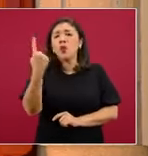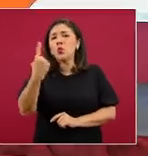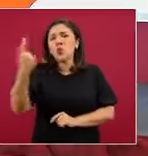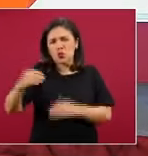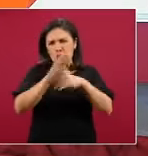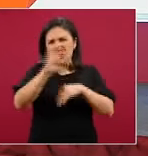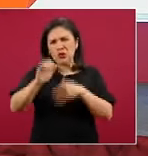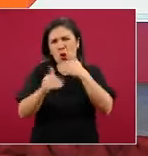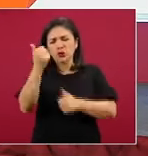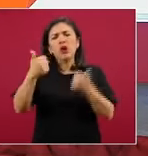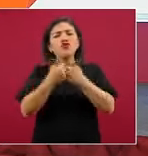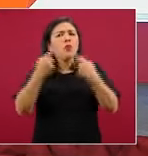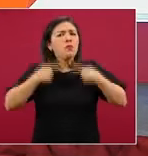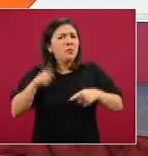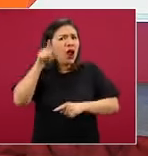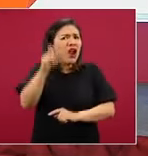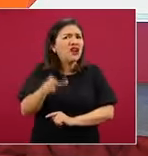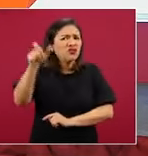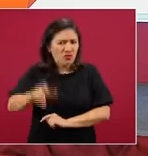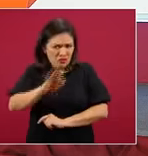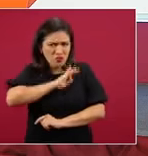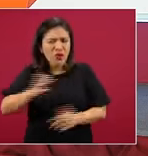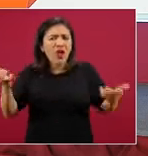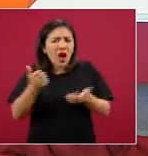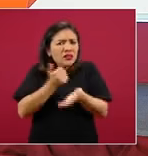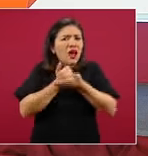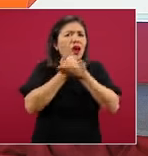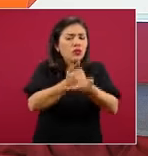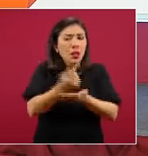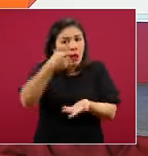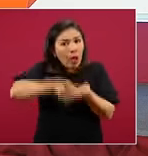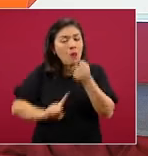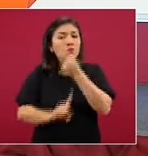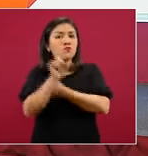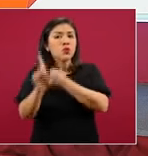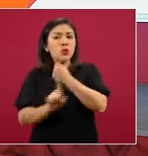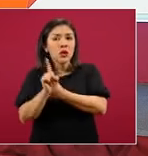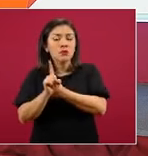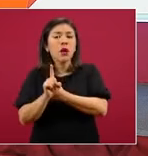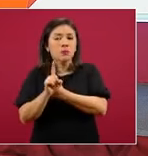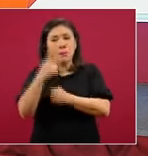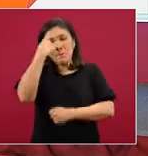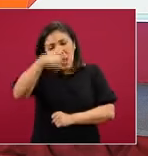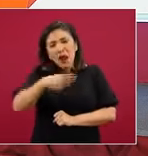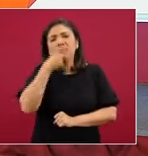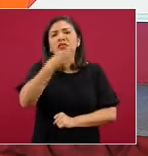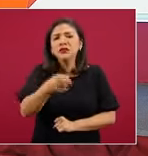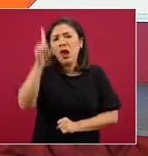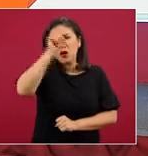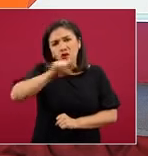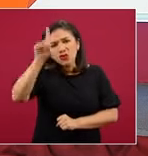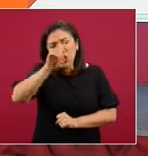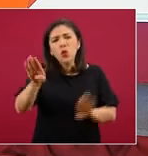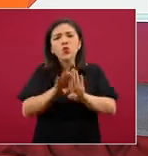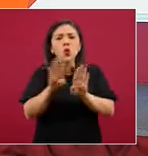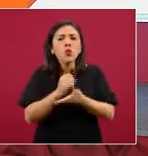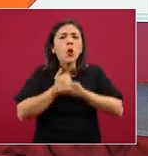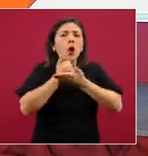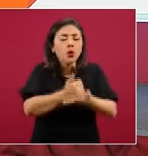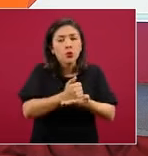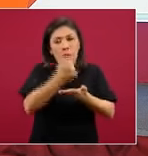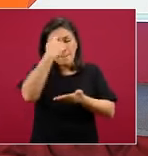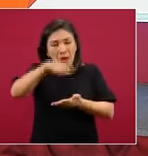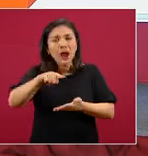personal capacitado, especializado para este tipo de problemas que orientarán y ayudarán